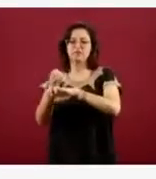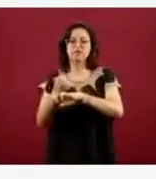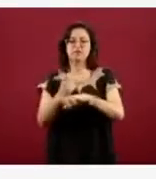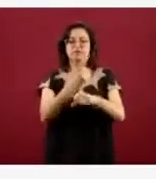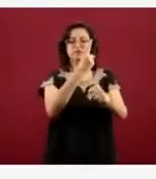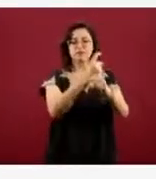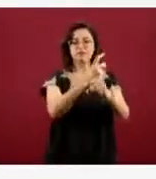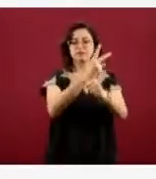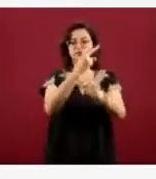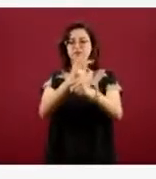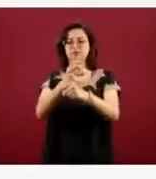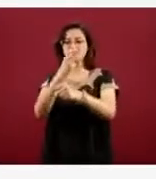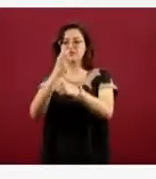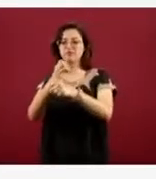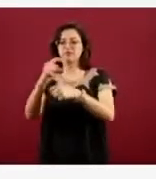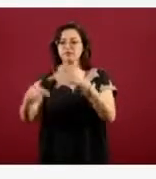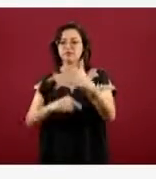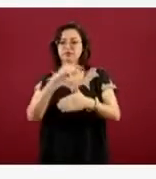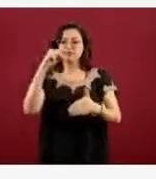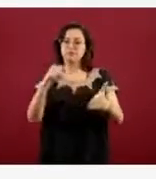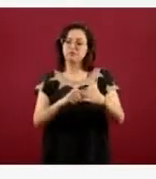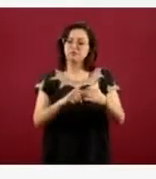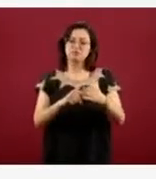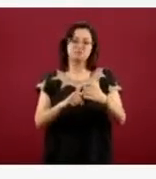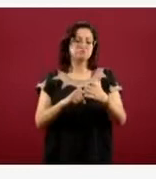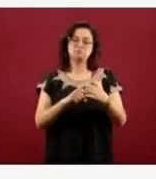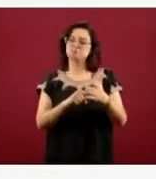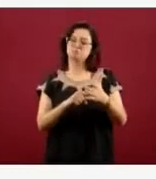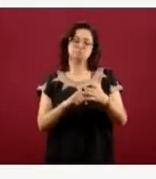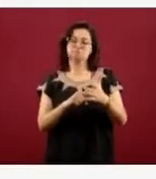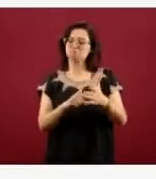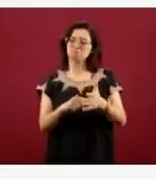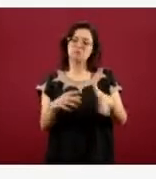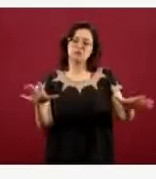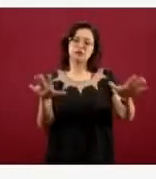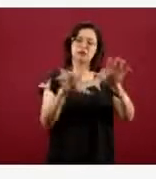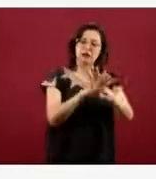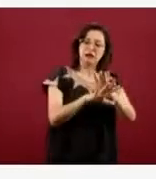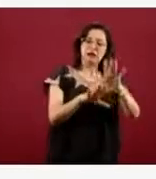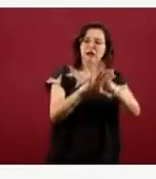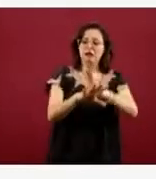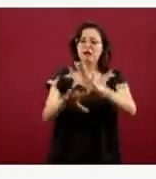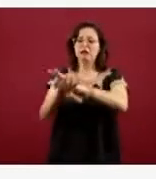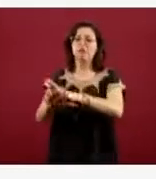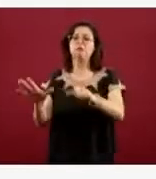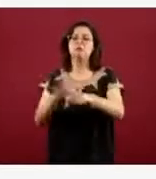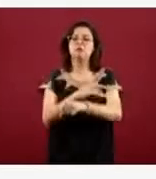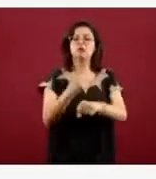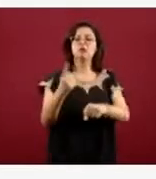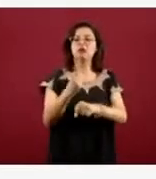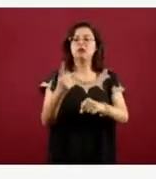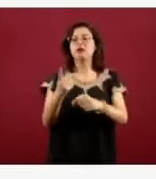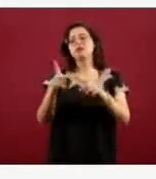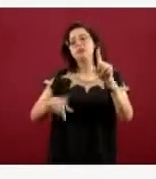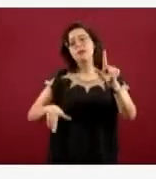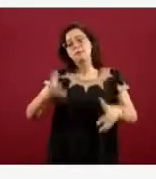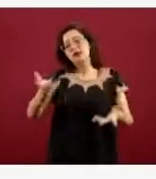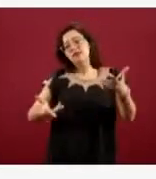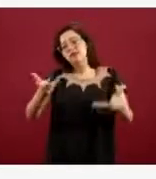por distribución de carga de enfermedad ahora no necesariamente están en ese mismo orden, dado que en función de la base